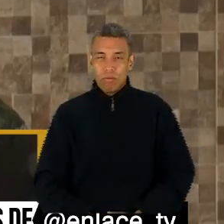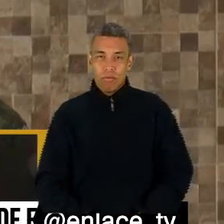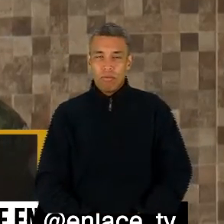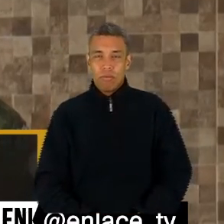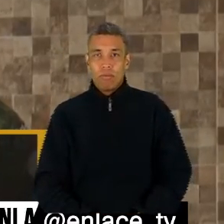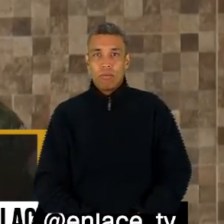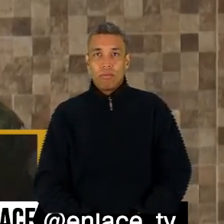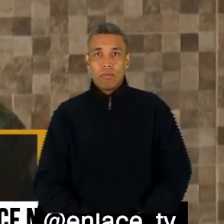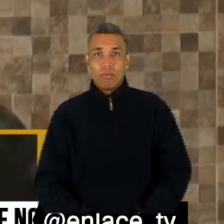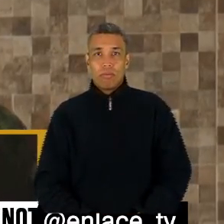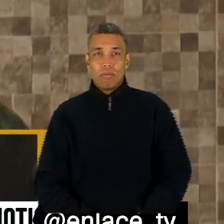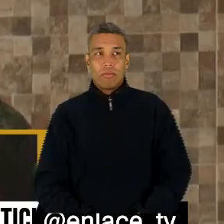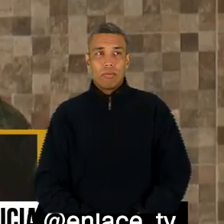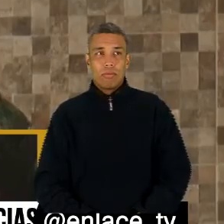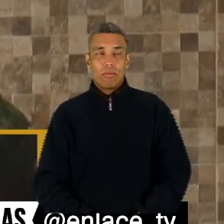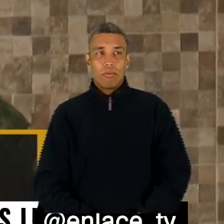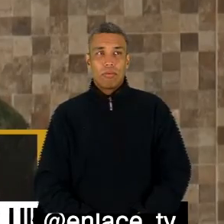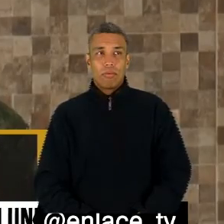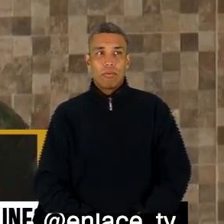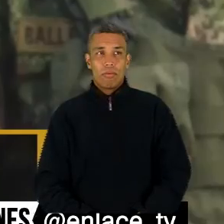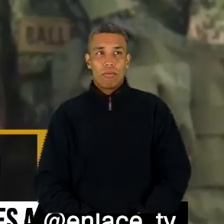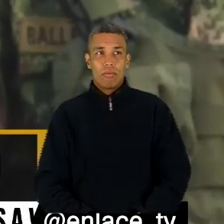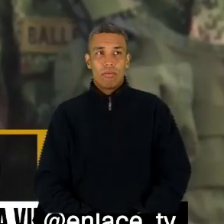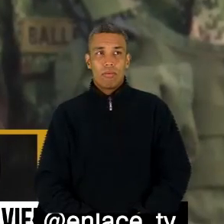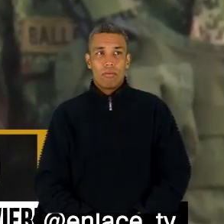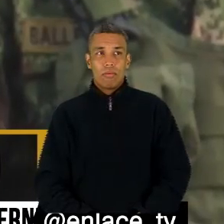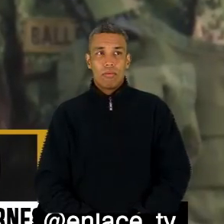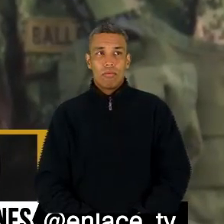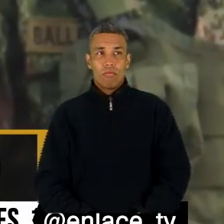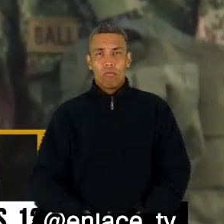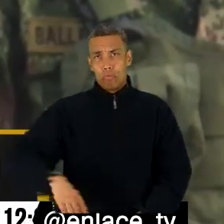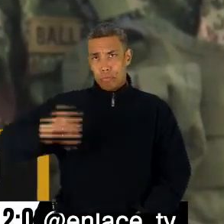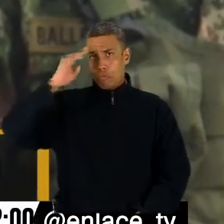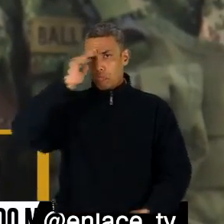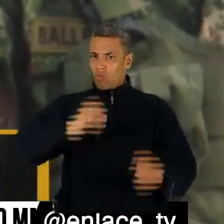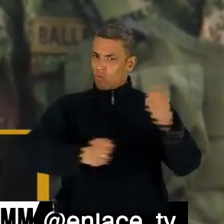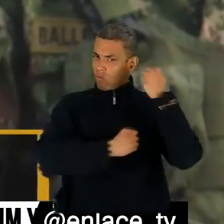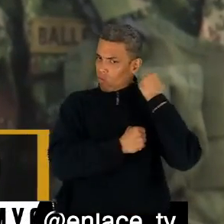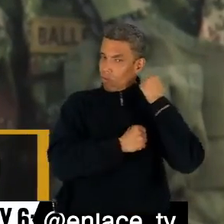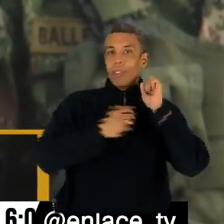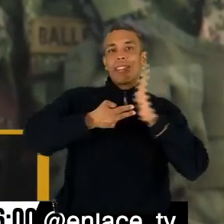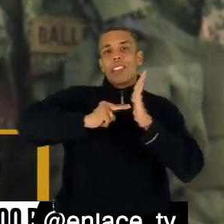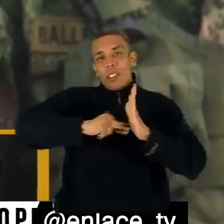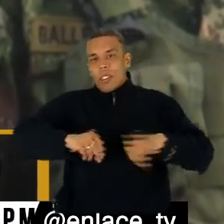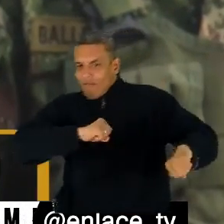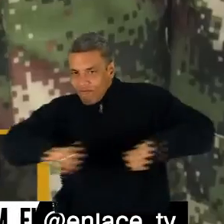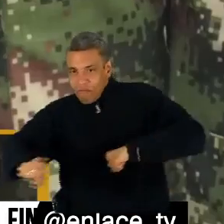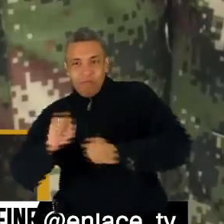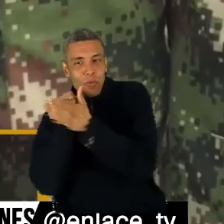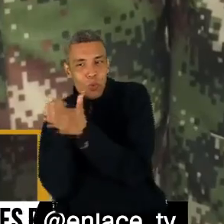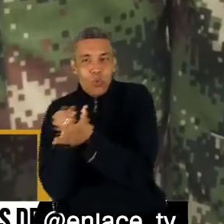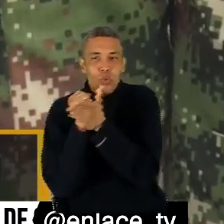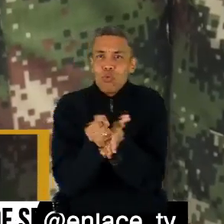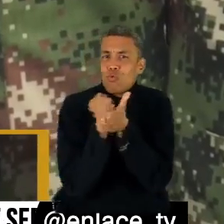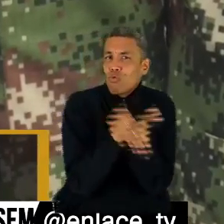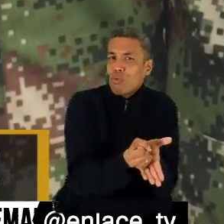gran orgullo saber que pues el soldado siempre está dispuesto a servirle al pueblo colombiano, a